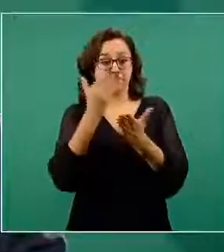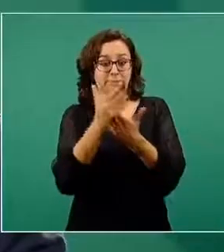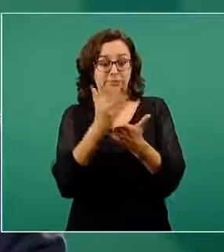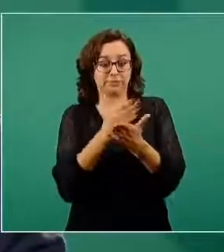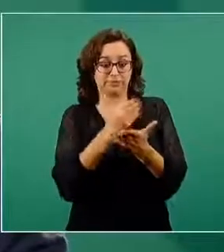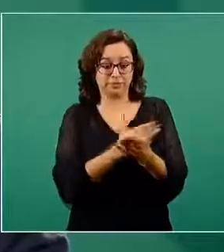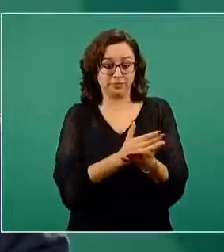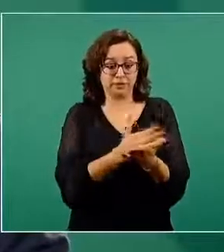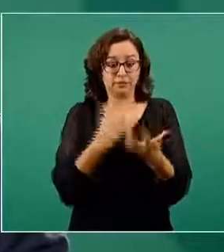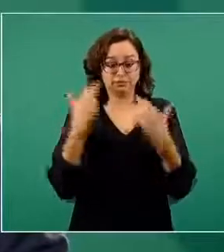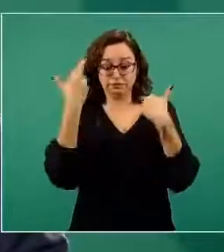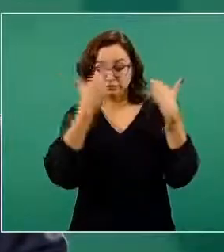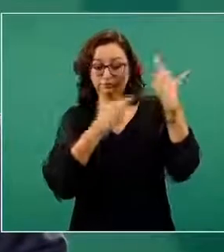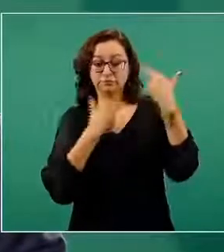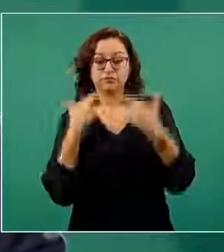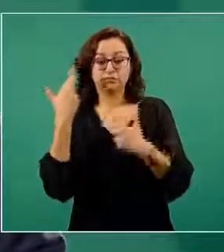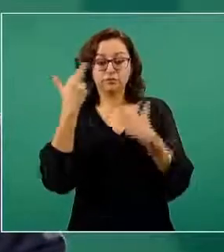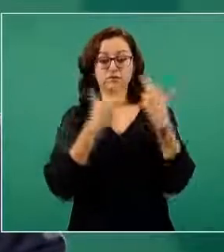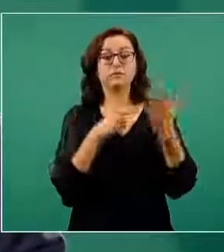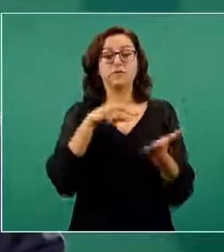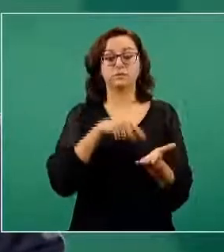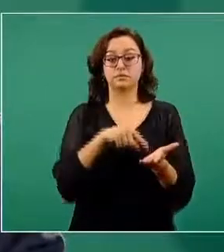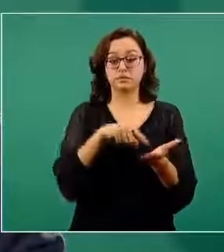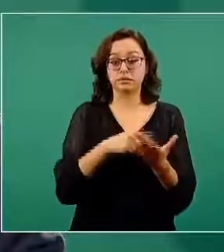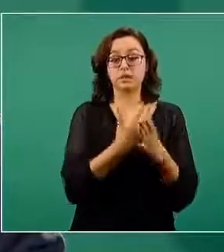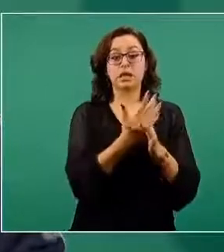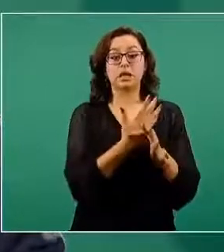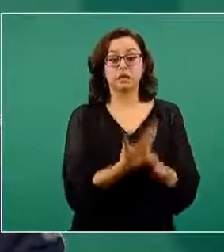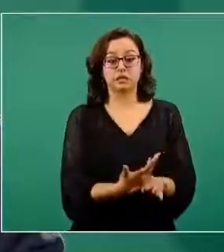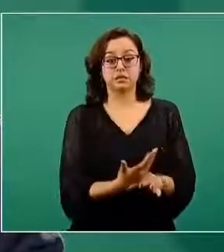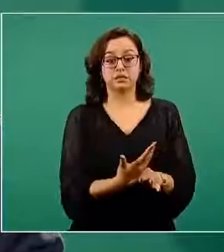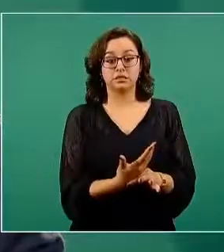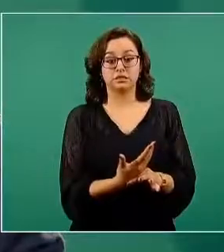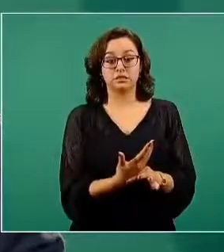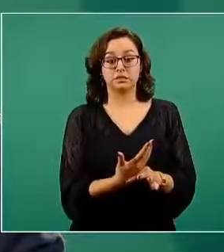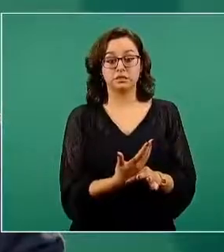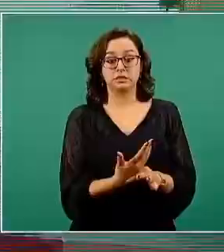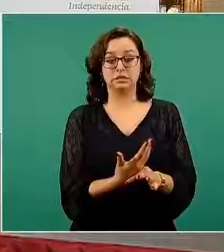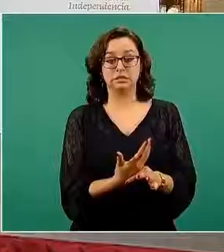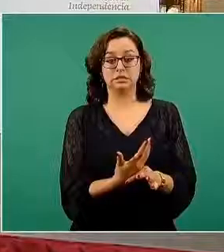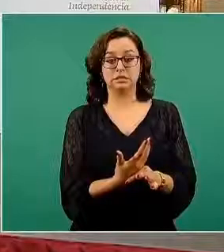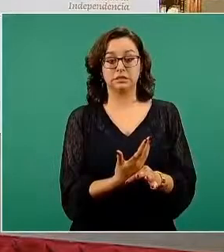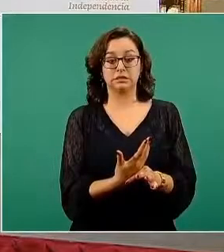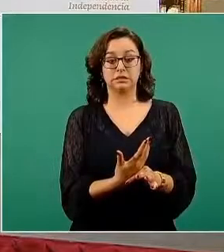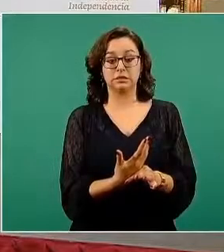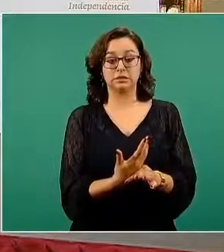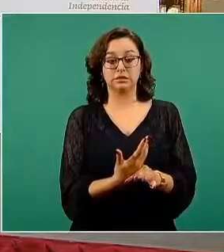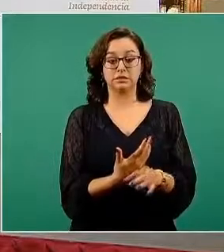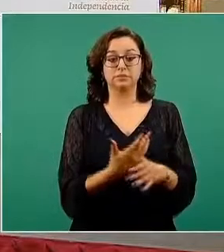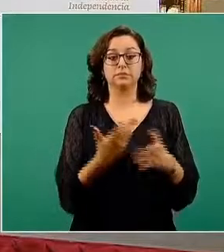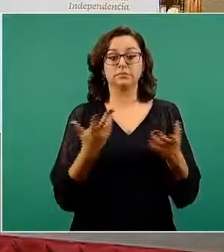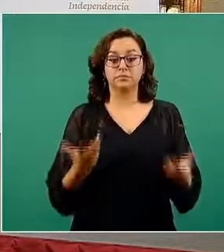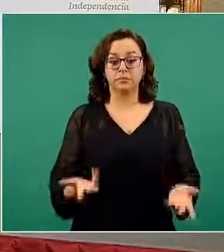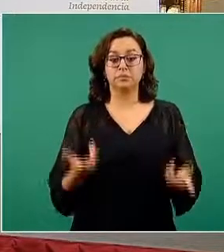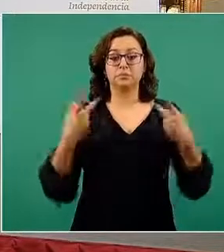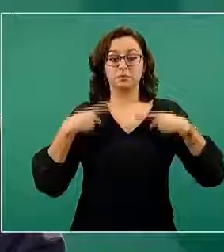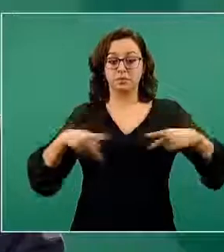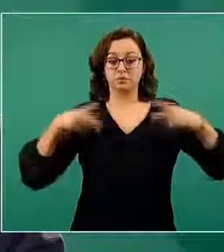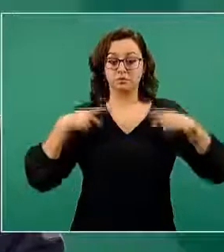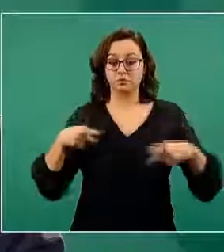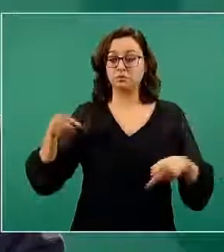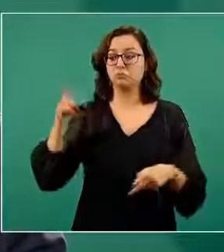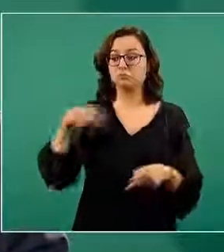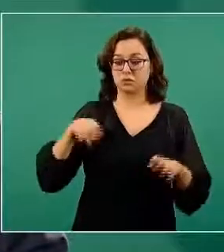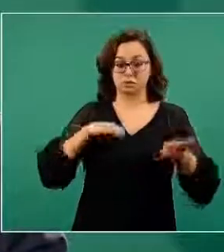la jornada de sana distancia, en la propia disposición especifica que las personas pueden